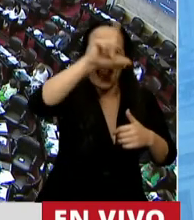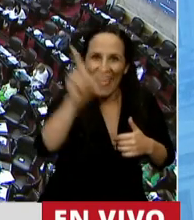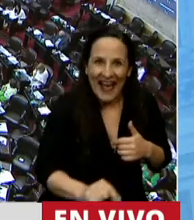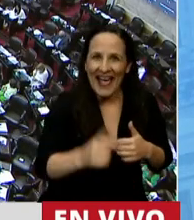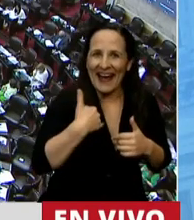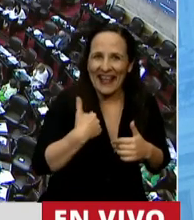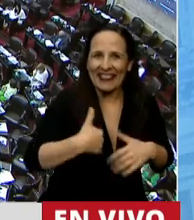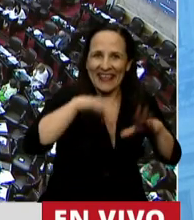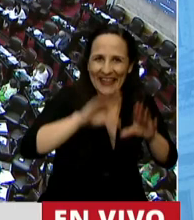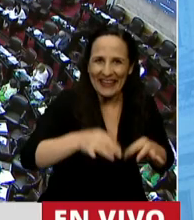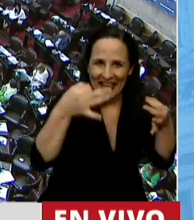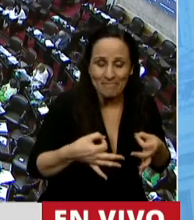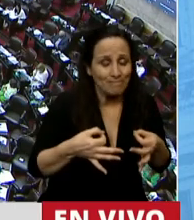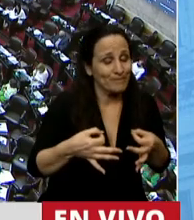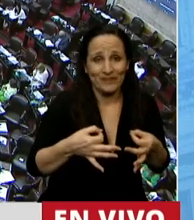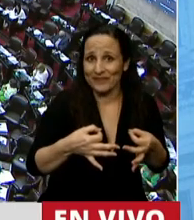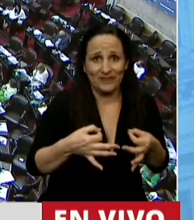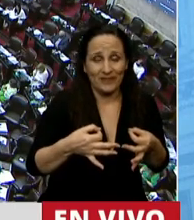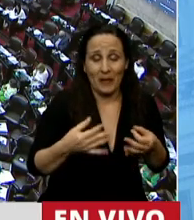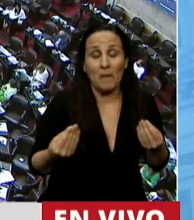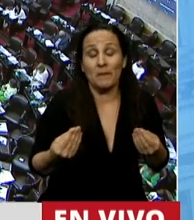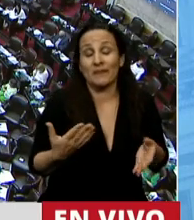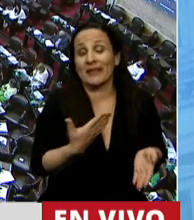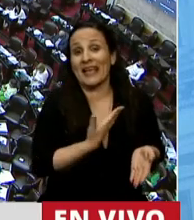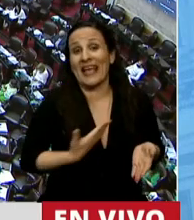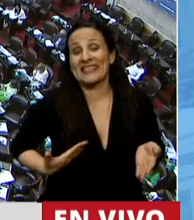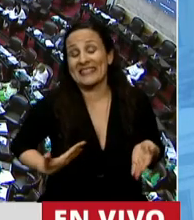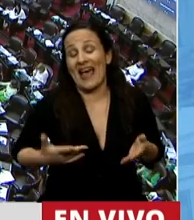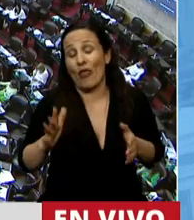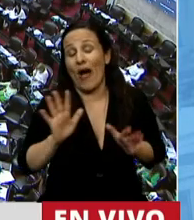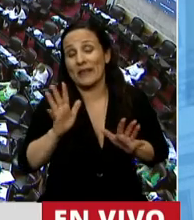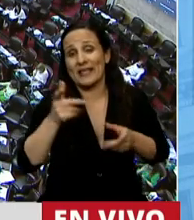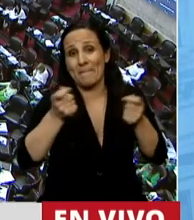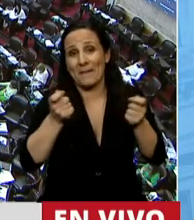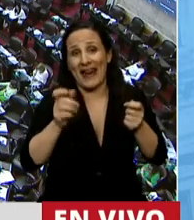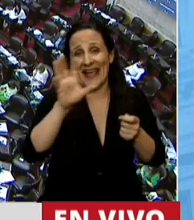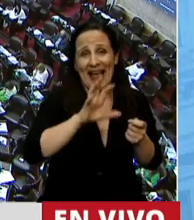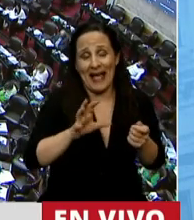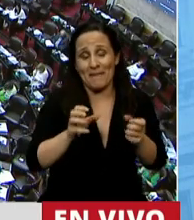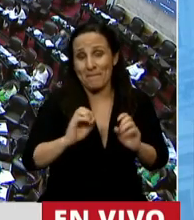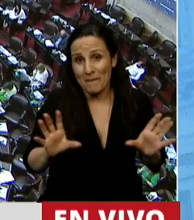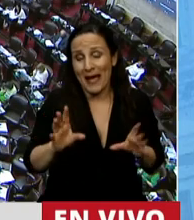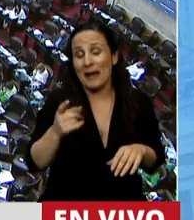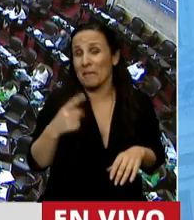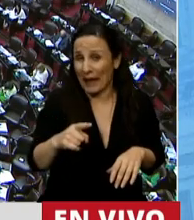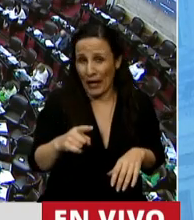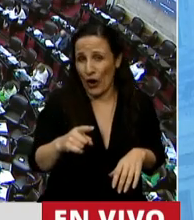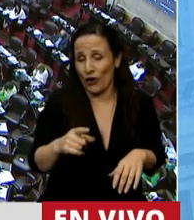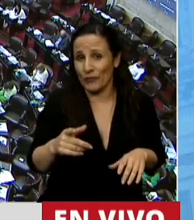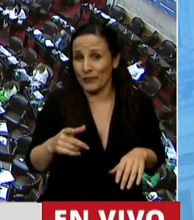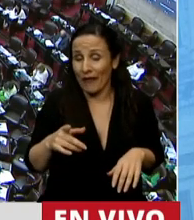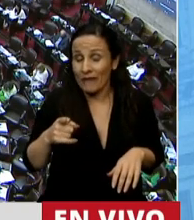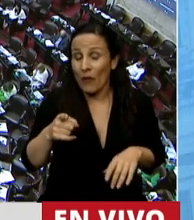no sea en forma total, porque el Estado argentino suele ser ineficiente, pero sí vamos a tener un apoyo